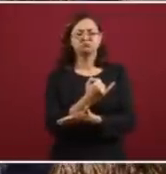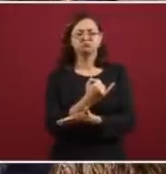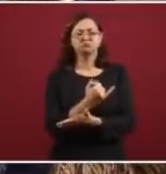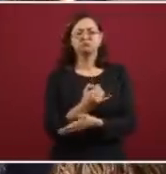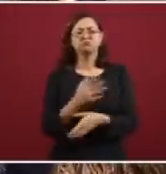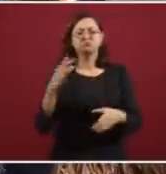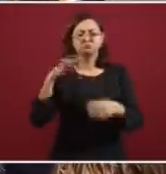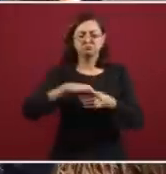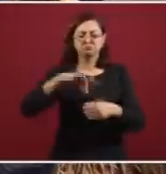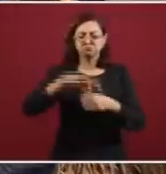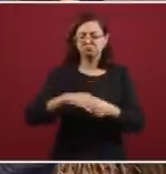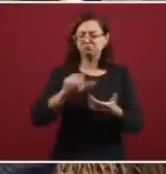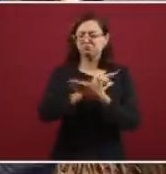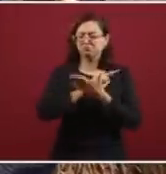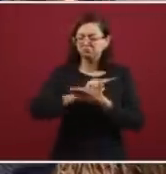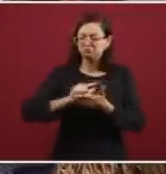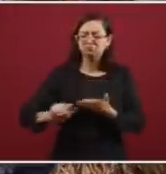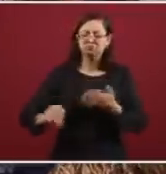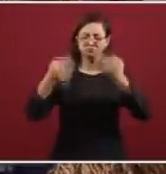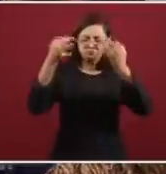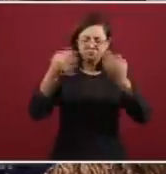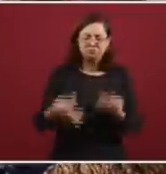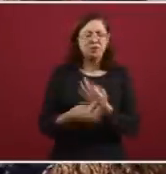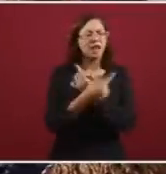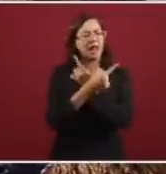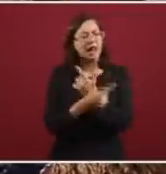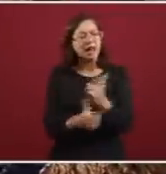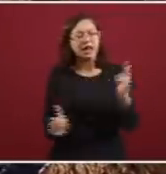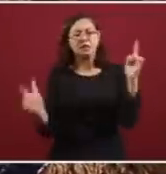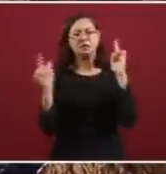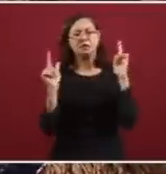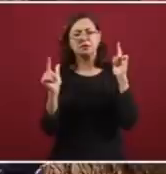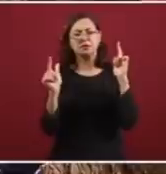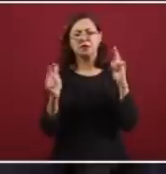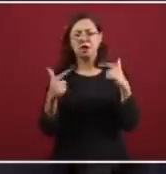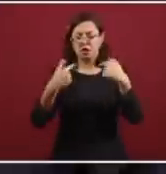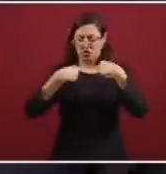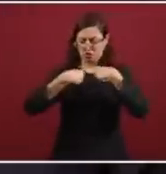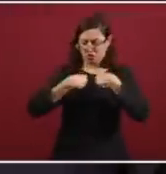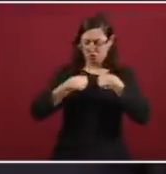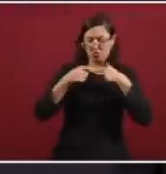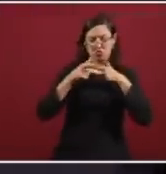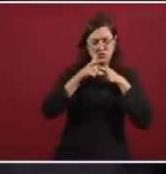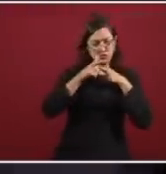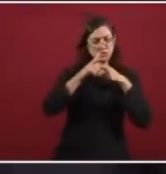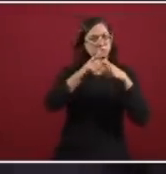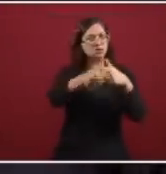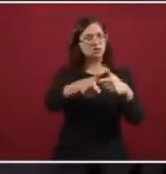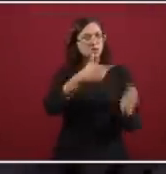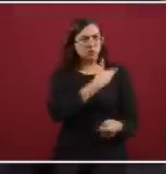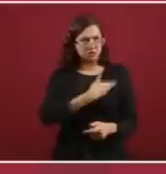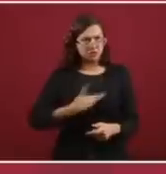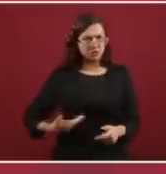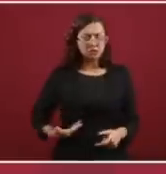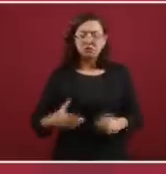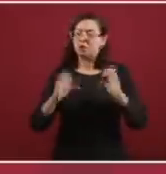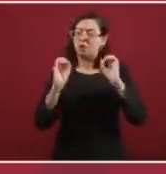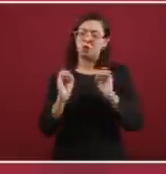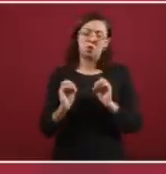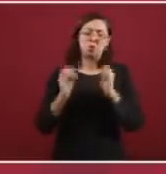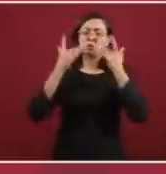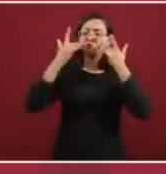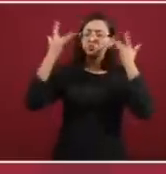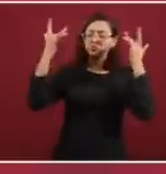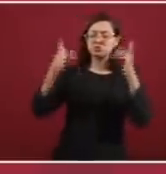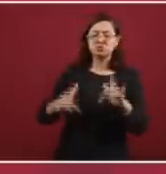en elecciones limpias, libres, si quieren que yo continúe en la presidencia o